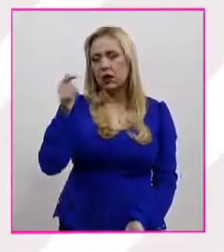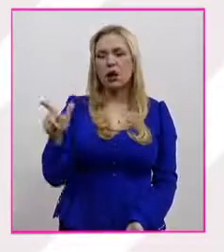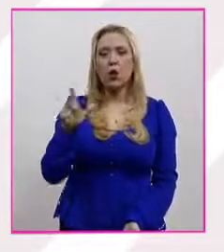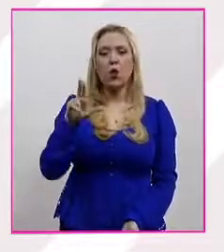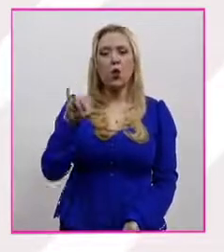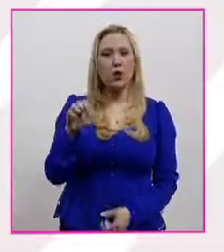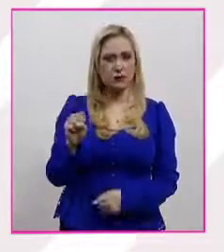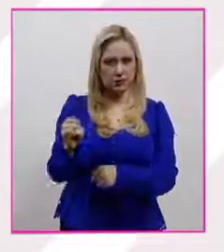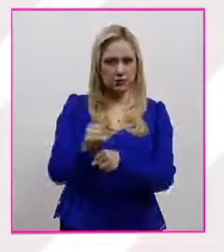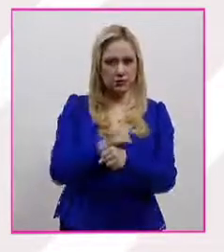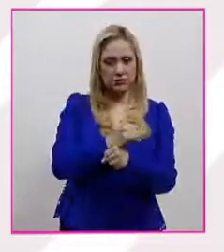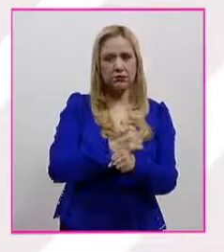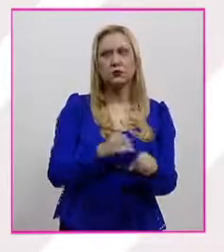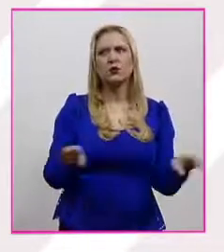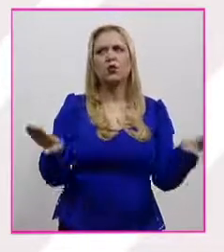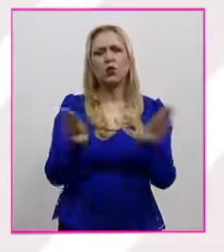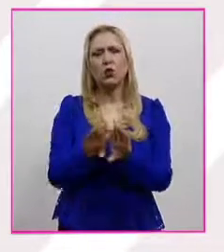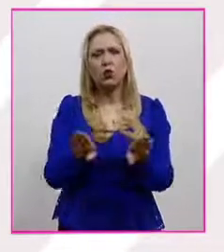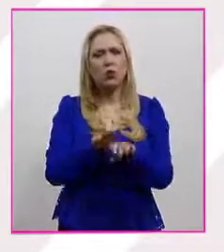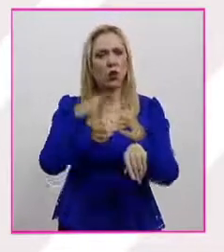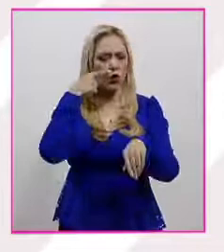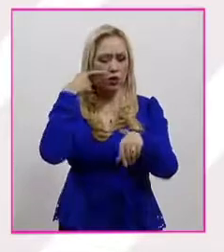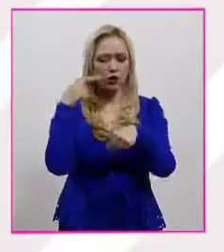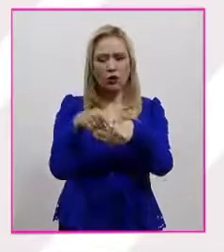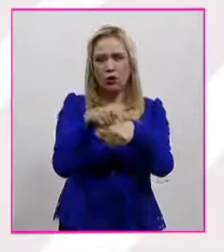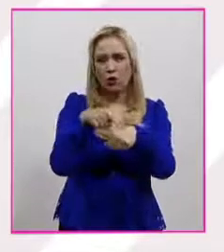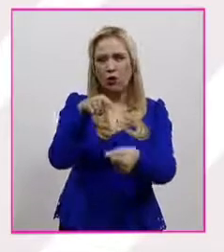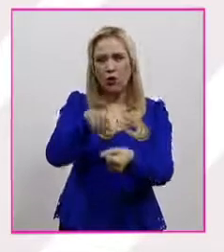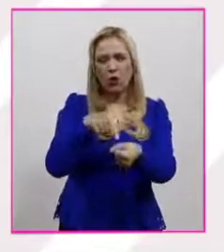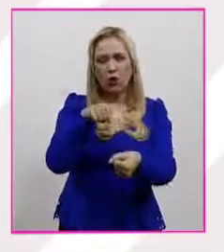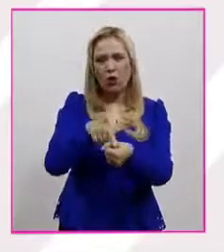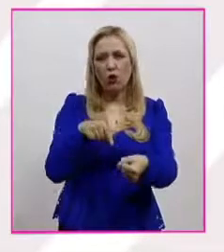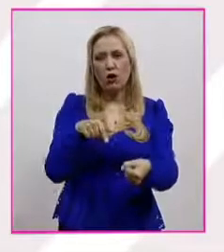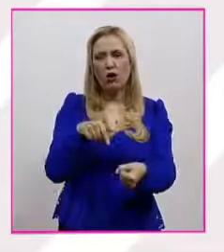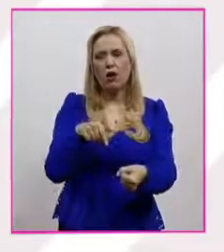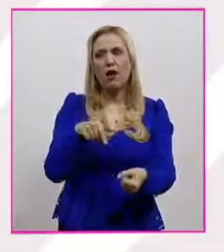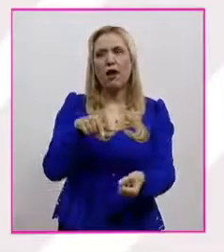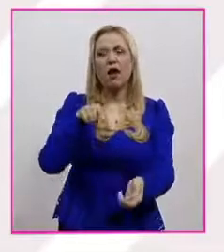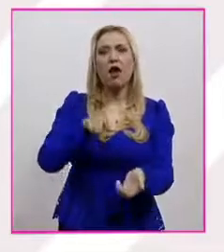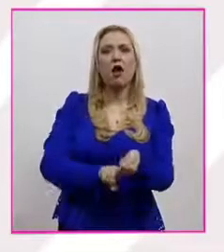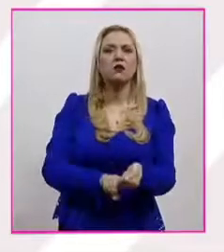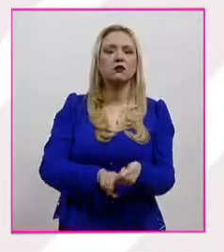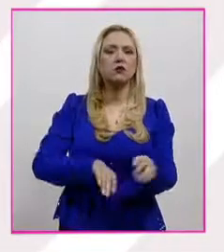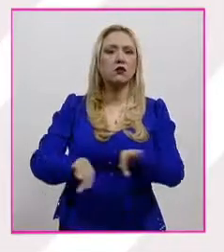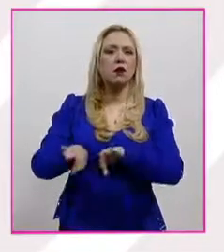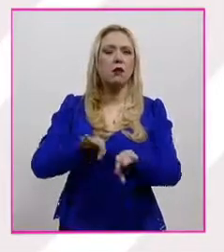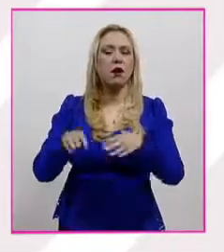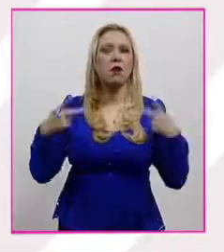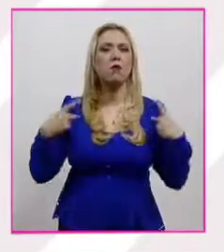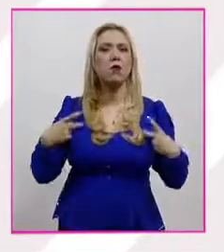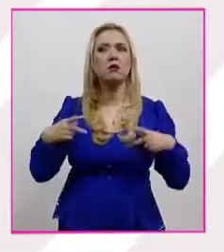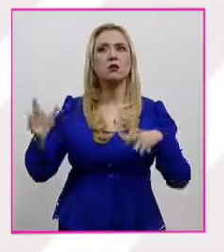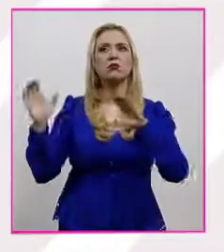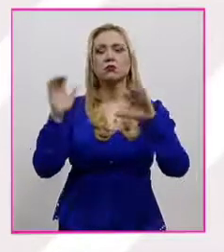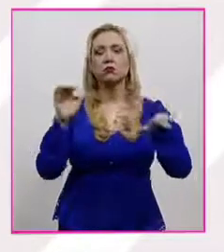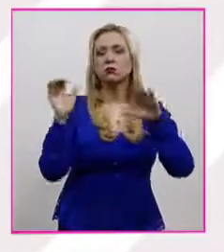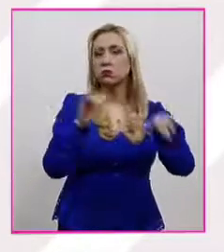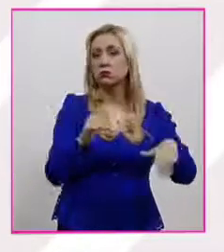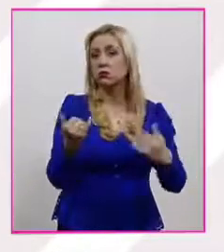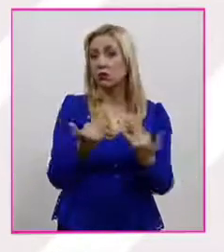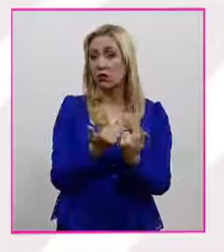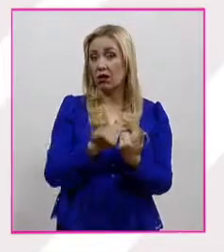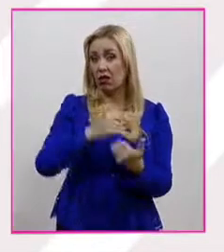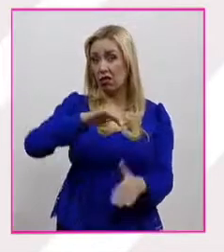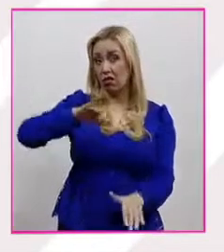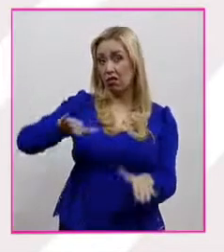investigación tiene que ver con cómo la tonalidad de piel o el color de piel afecta justo en la presencia laboral de las personas. ¿Nos podrías comentar un poquito de